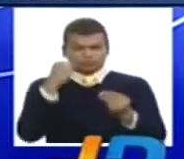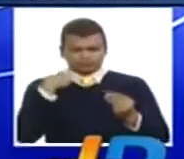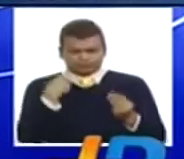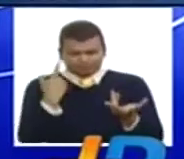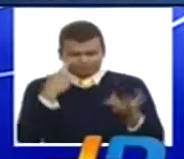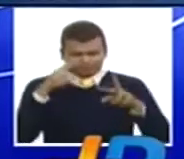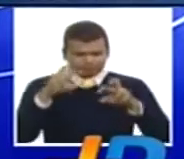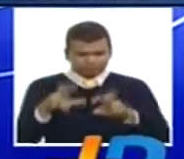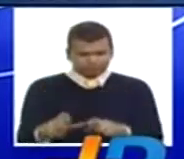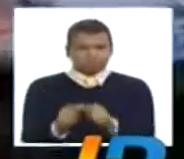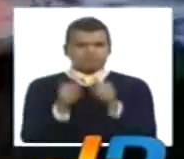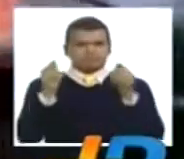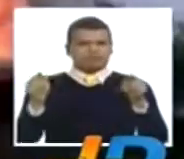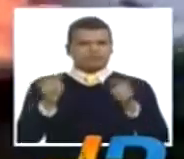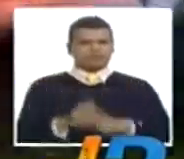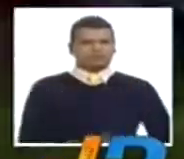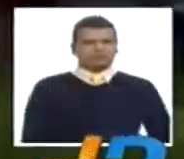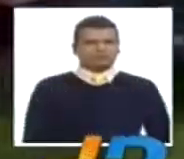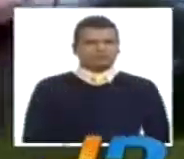de la emergencia.